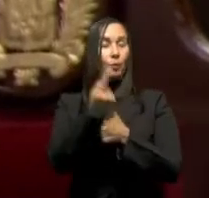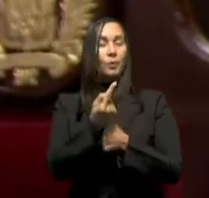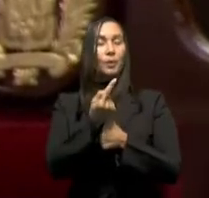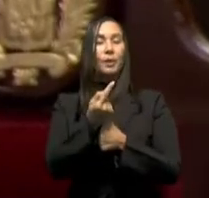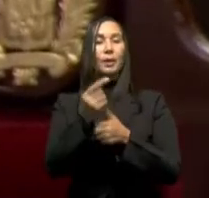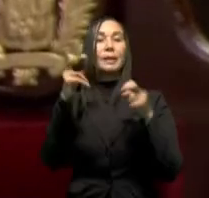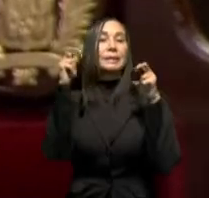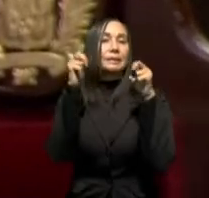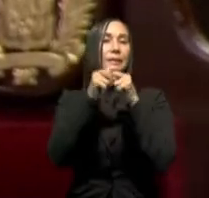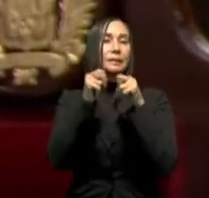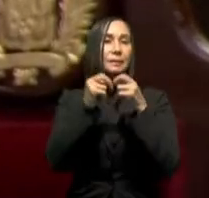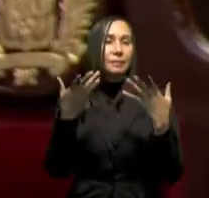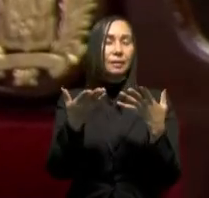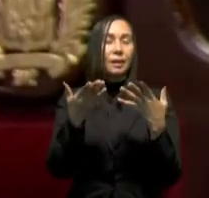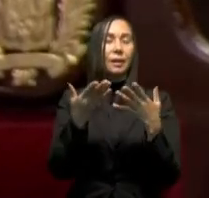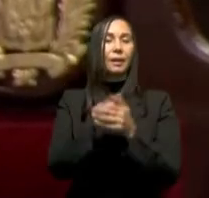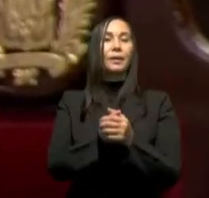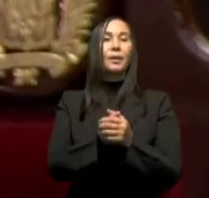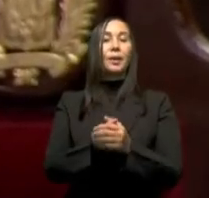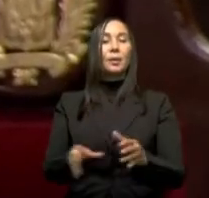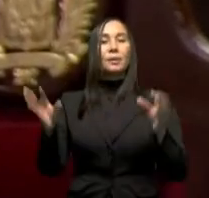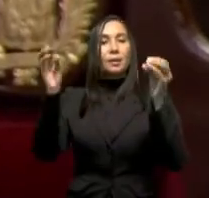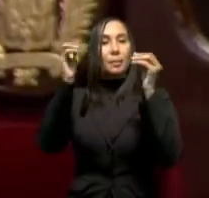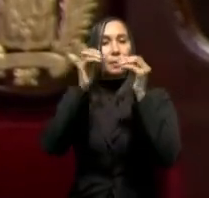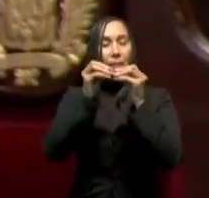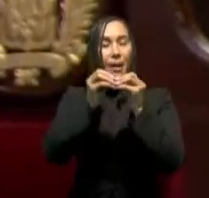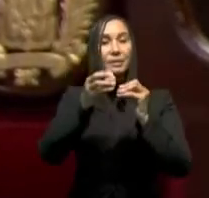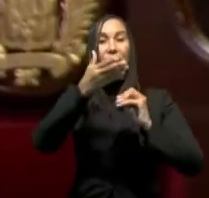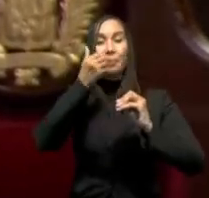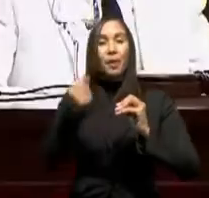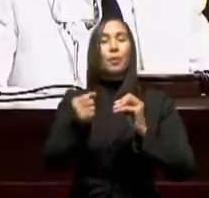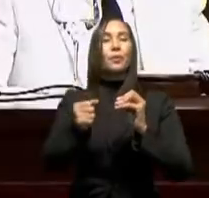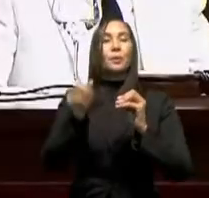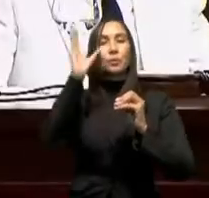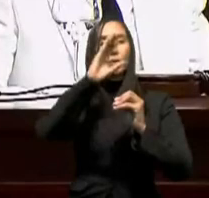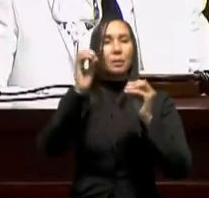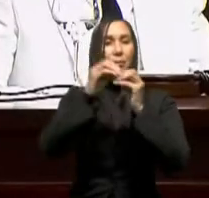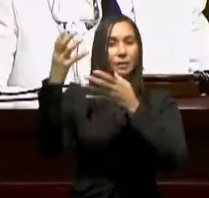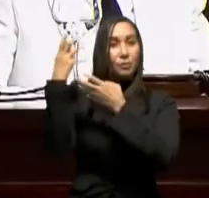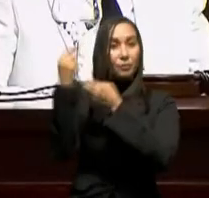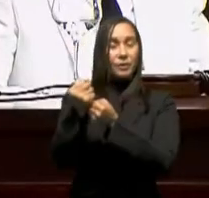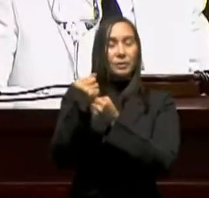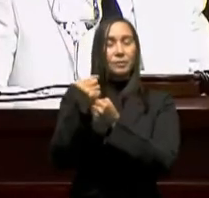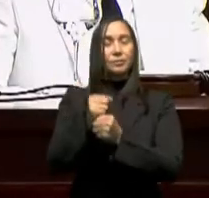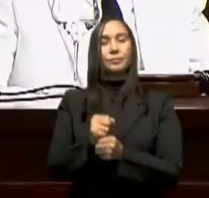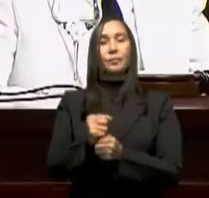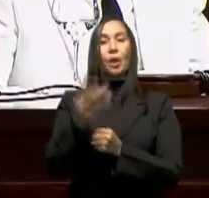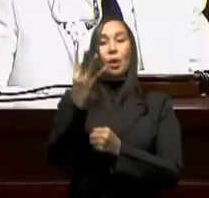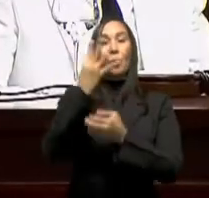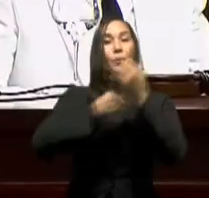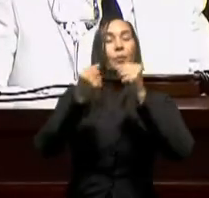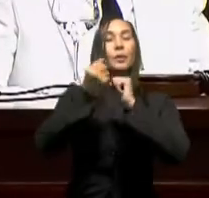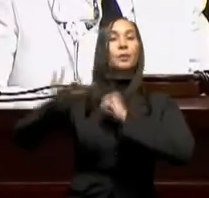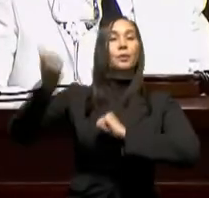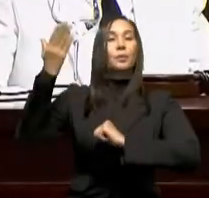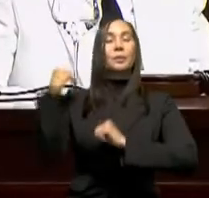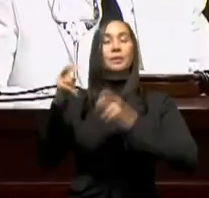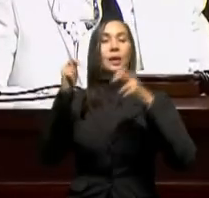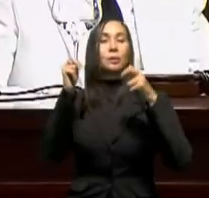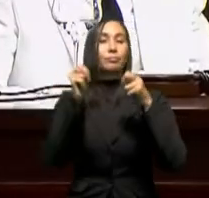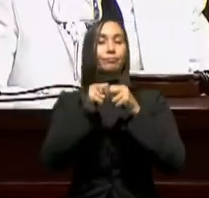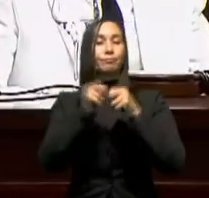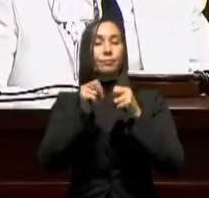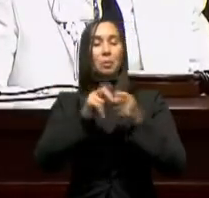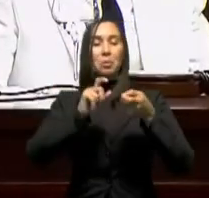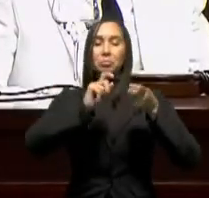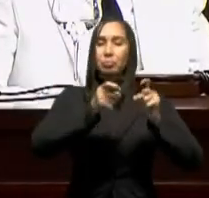la del sector eléctrico, que debemos hacer más eficiente, confiable y competitivo. Durante los pasados 4 años se han emprendido